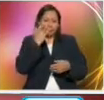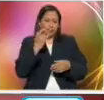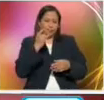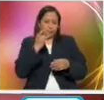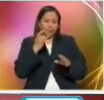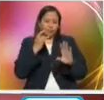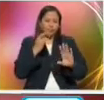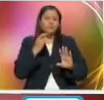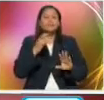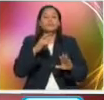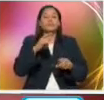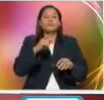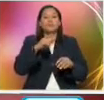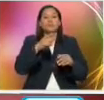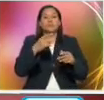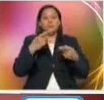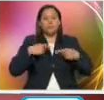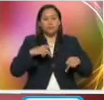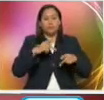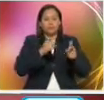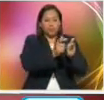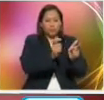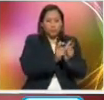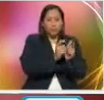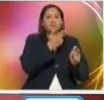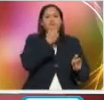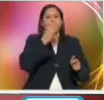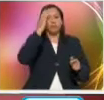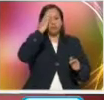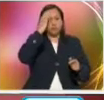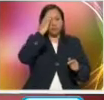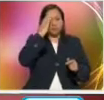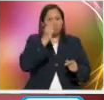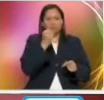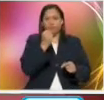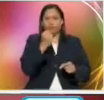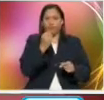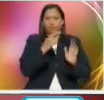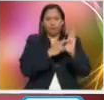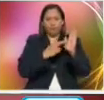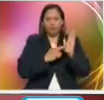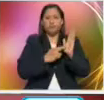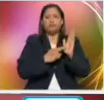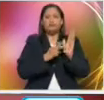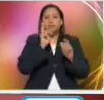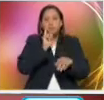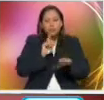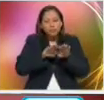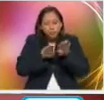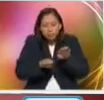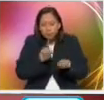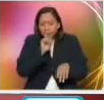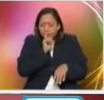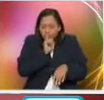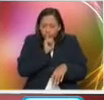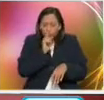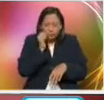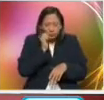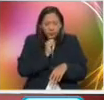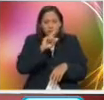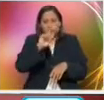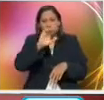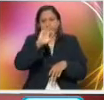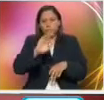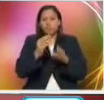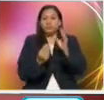curiosamente estas sociedades patriarcales, ¿no? Que son tan rígidas, pareciera que la mujer está completamente sumisa, ¿no? En el